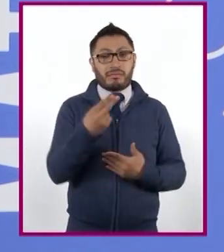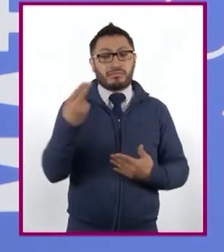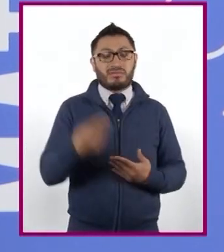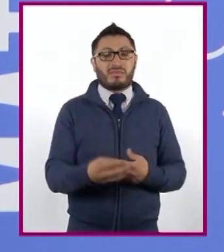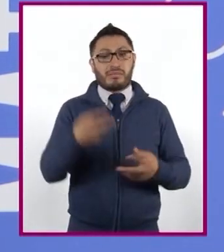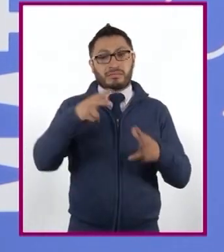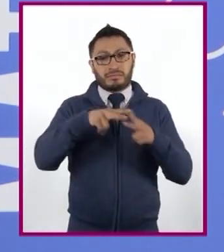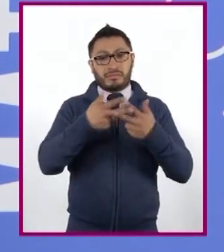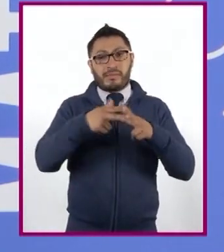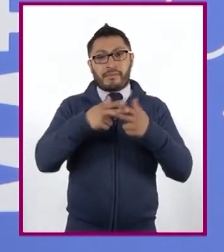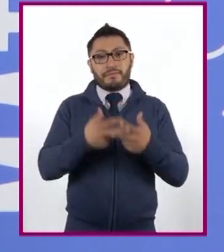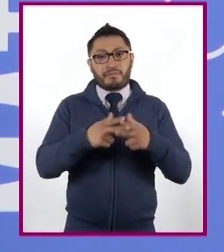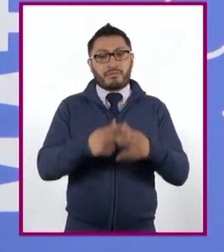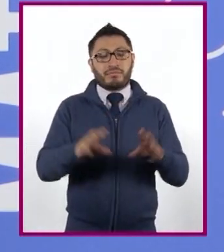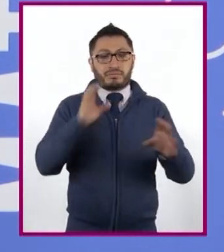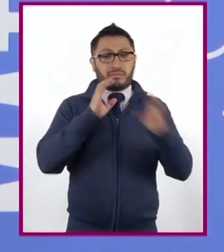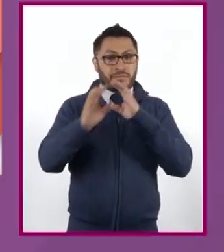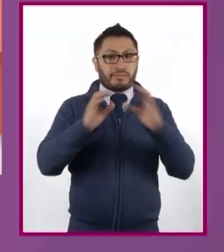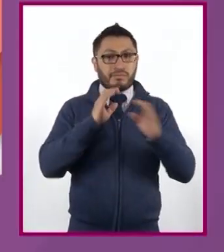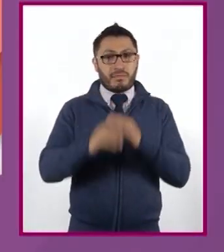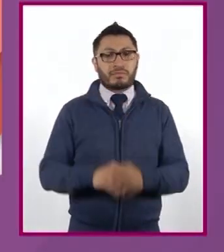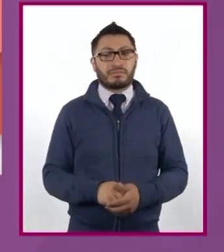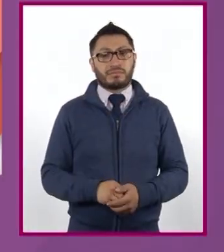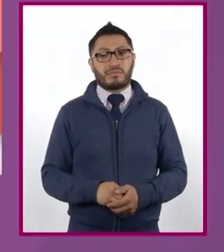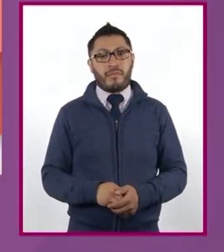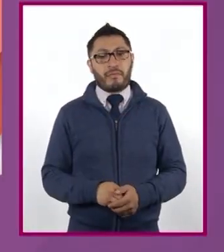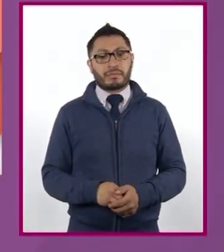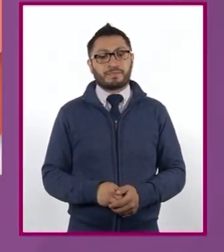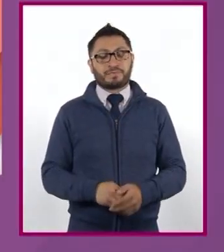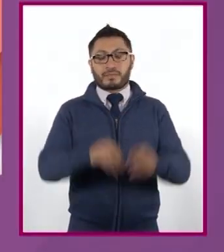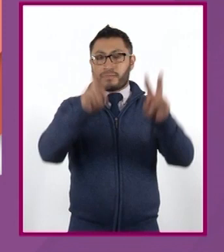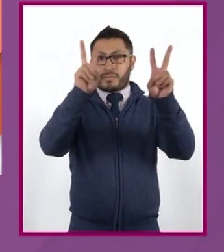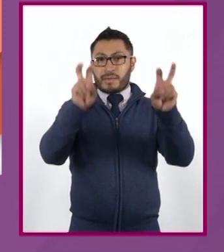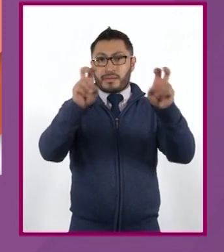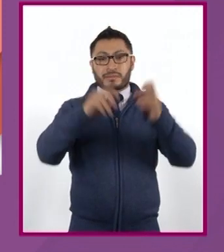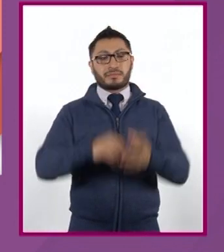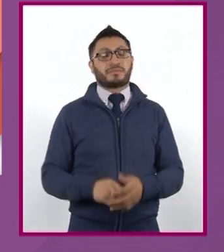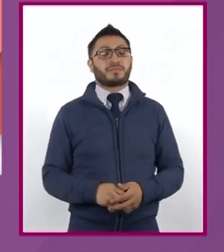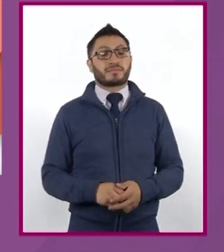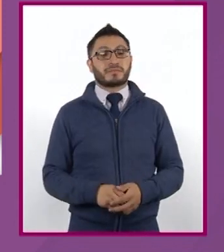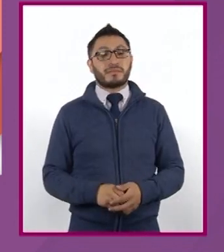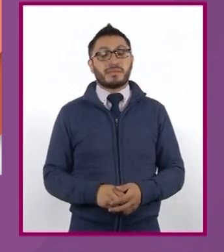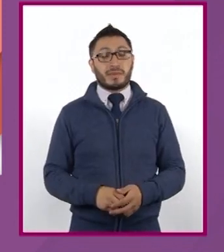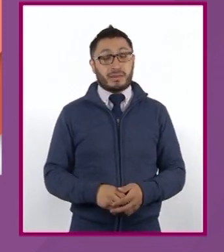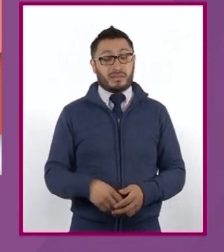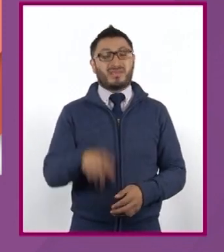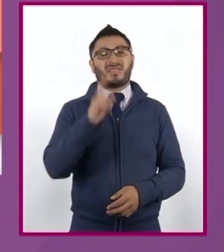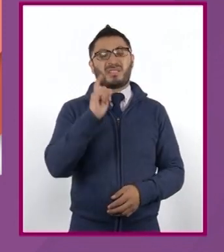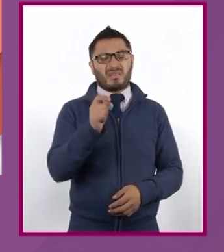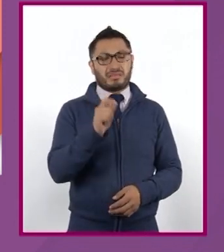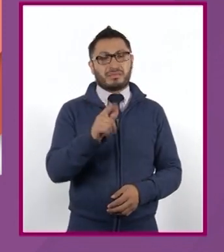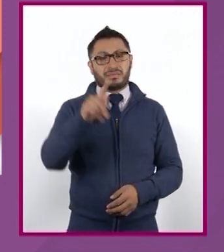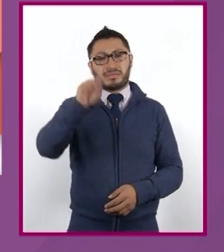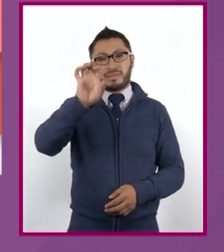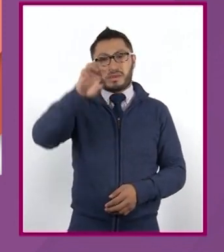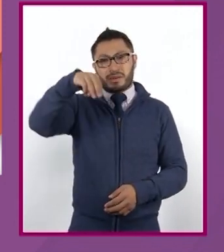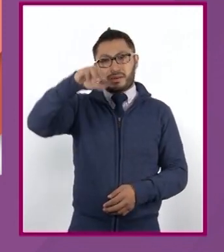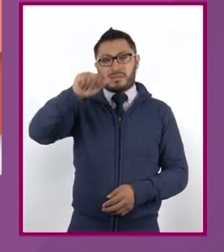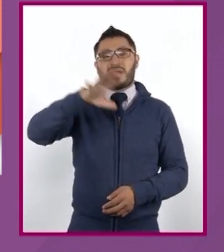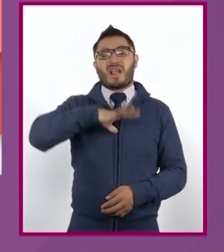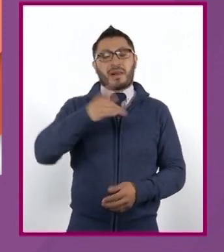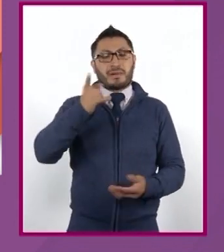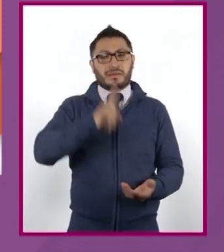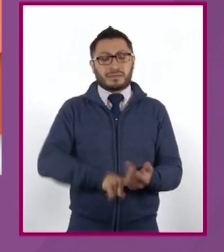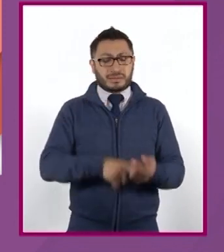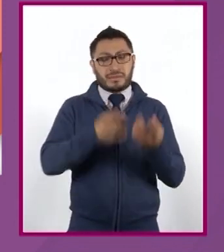de herramientas comunicativas. El tema. Este elemento se refiere al contenido